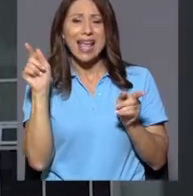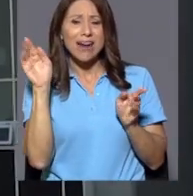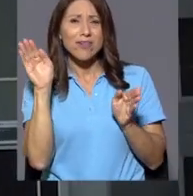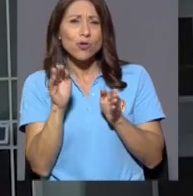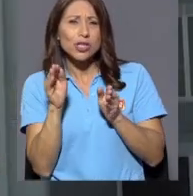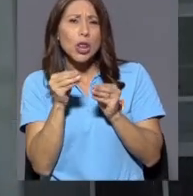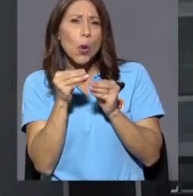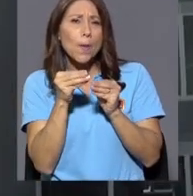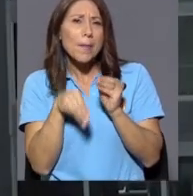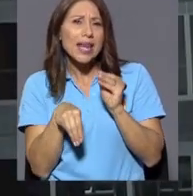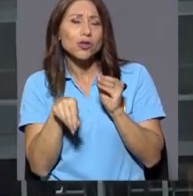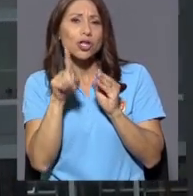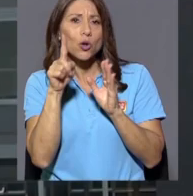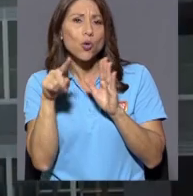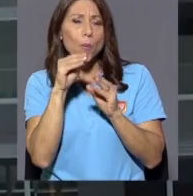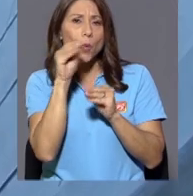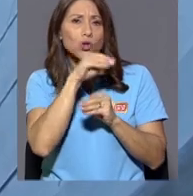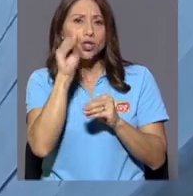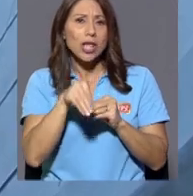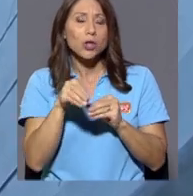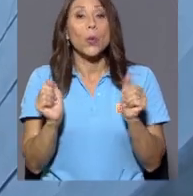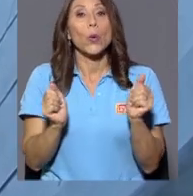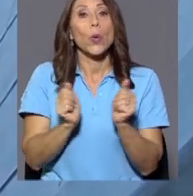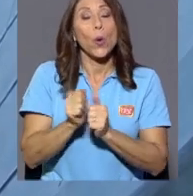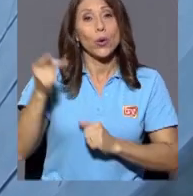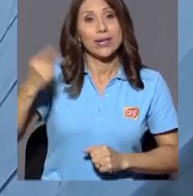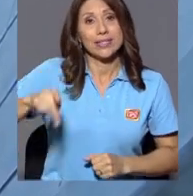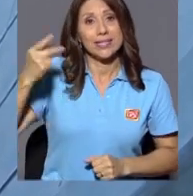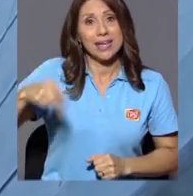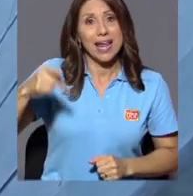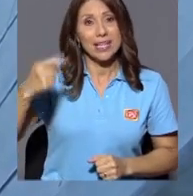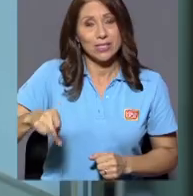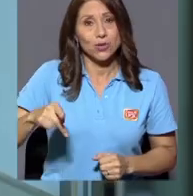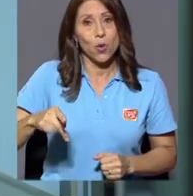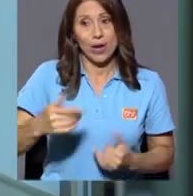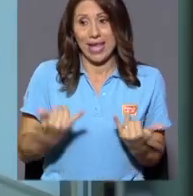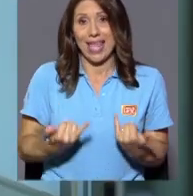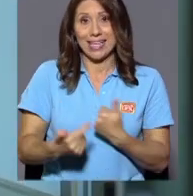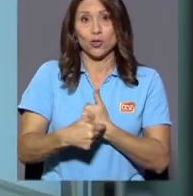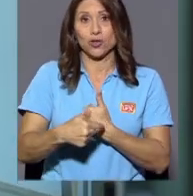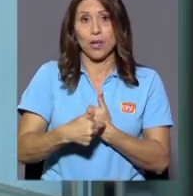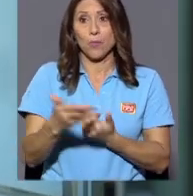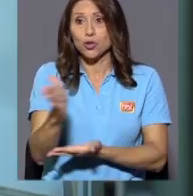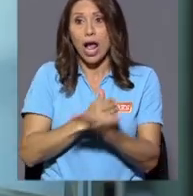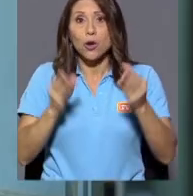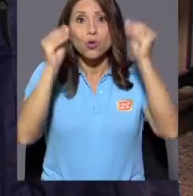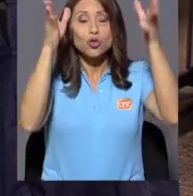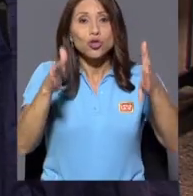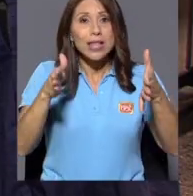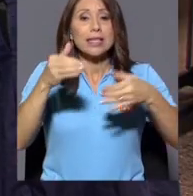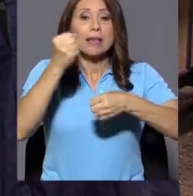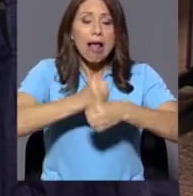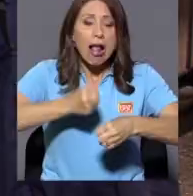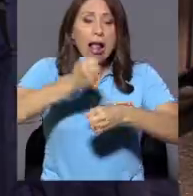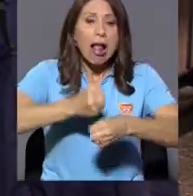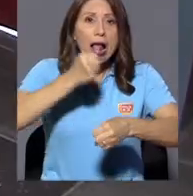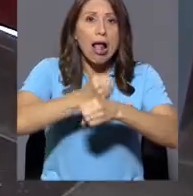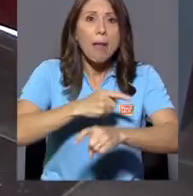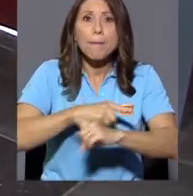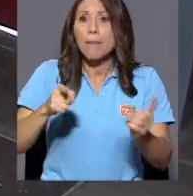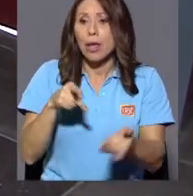1 por ciento con el riesgo inclusive que en estos tiempos hay docentes que no están cobrando sus sueldos y